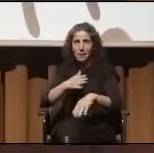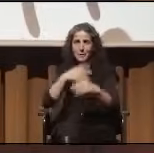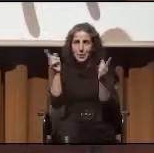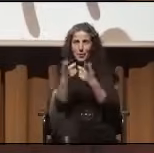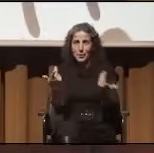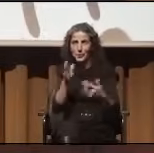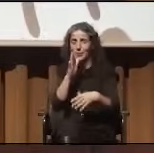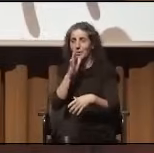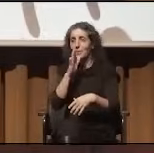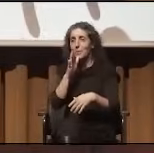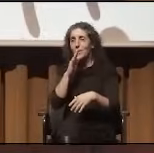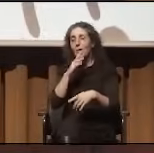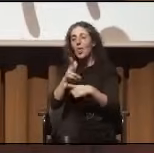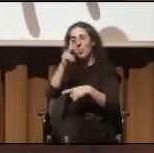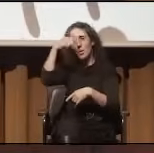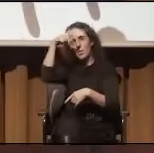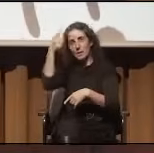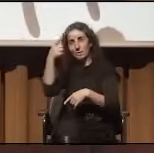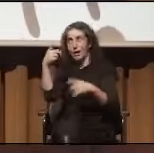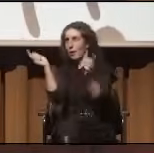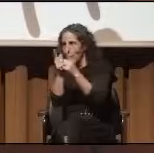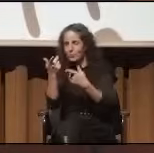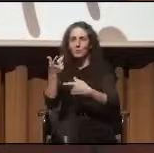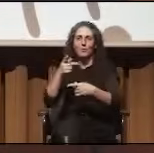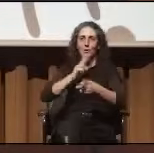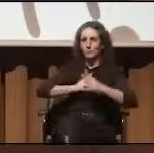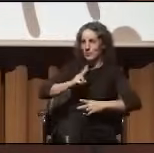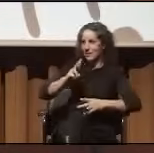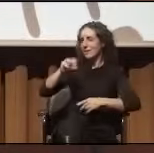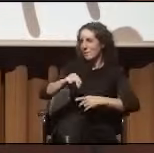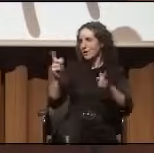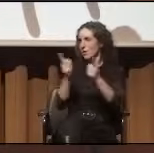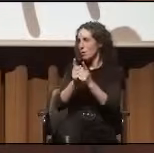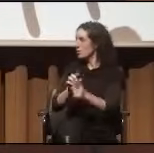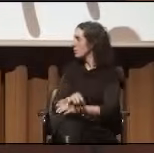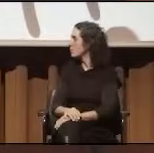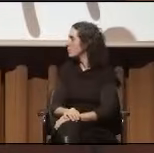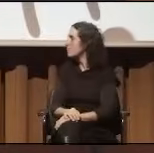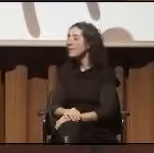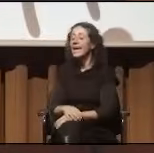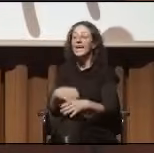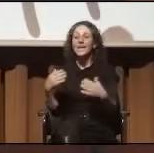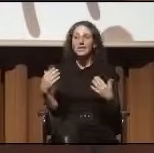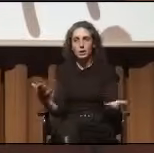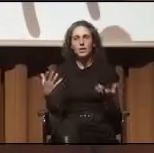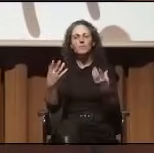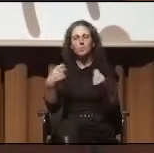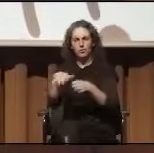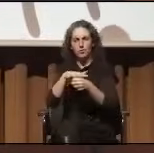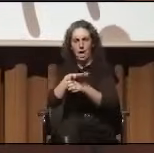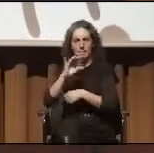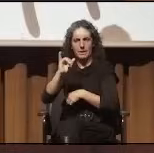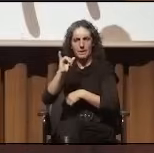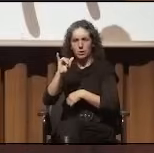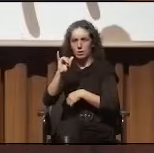también. O sea que no. La dimensión espiritual hay que incluirla en la vida y en muchos otros ámbitos,